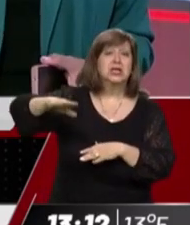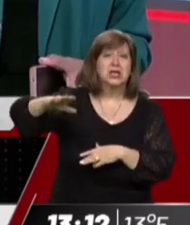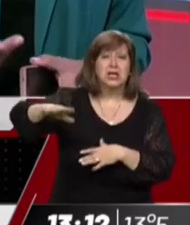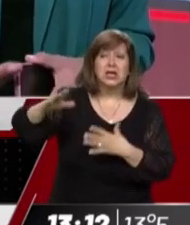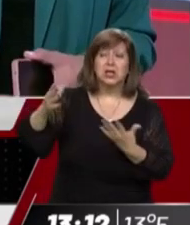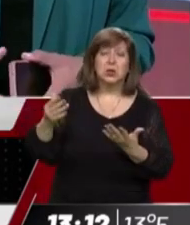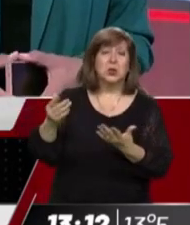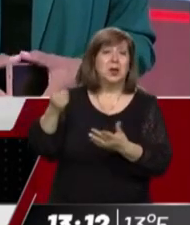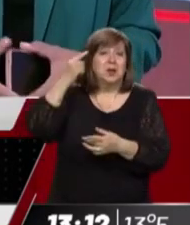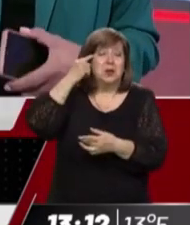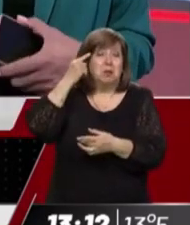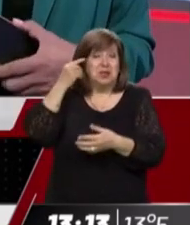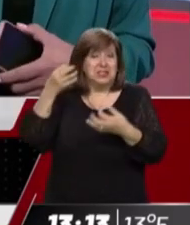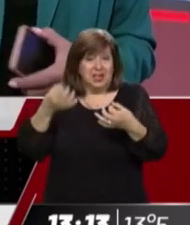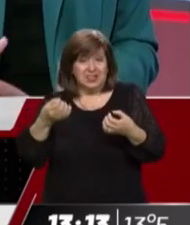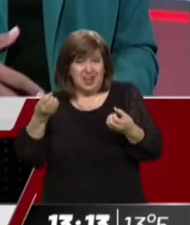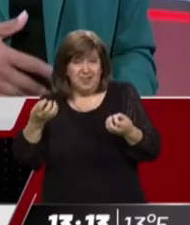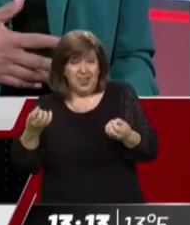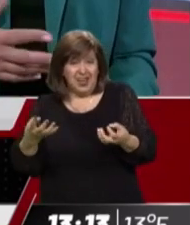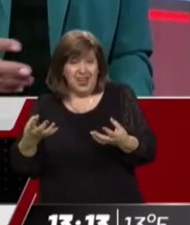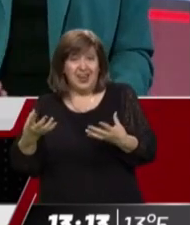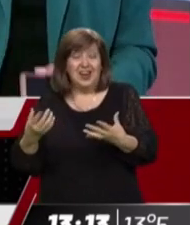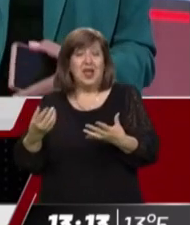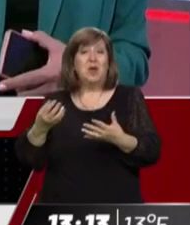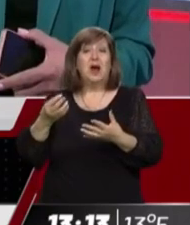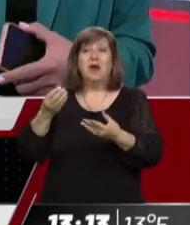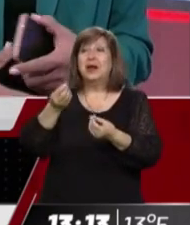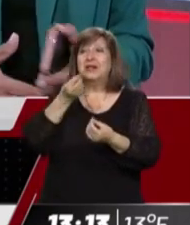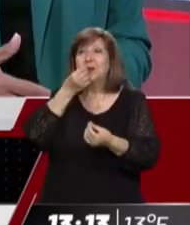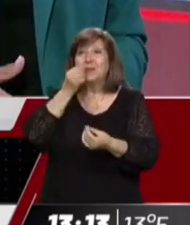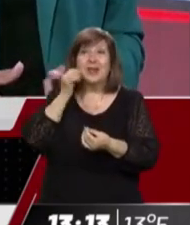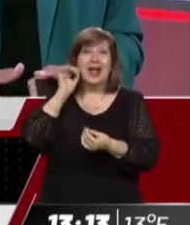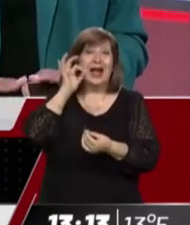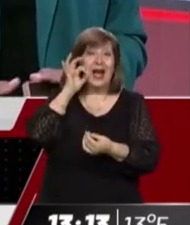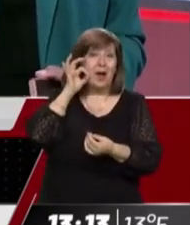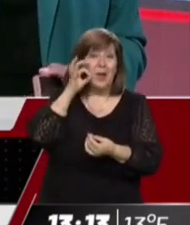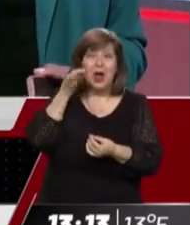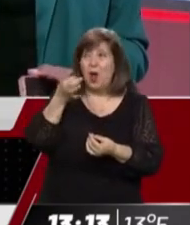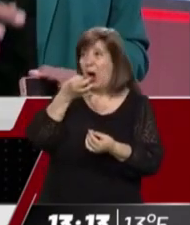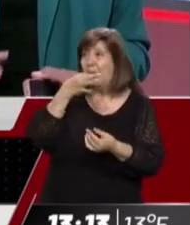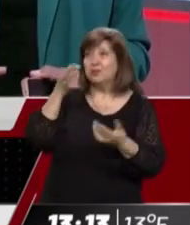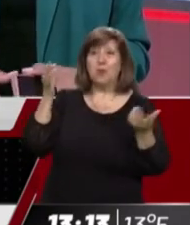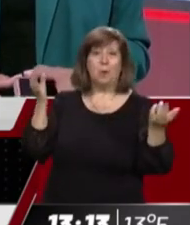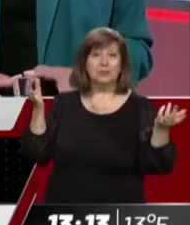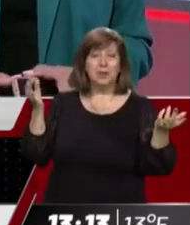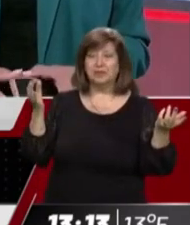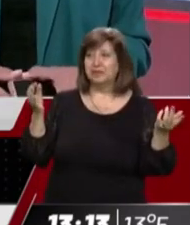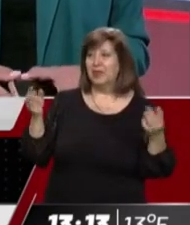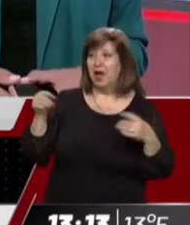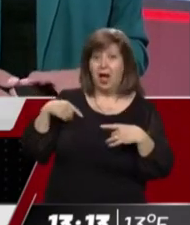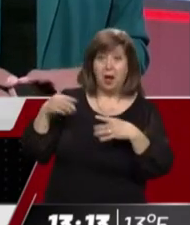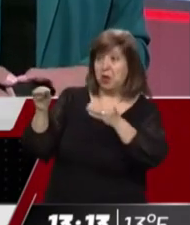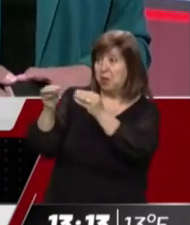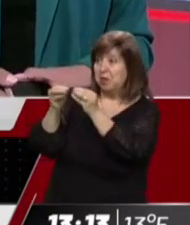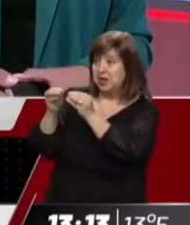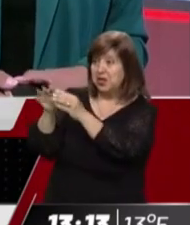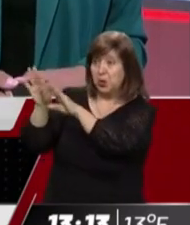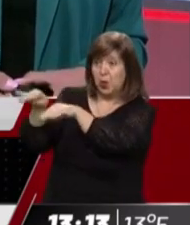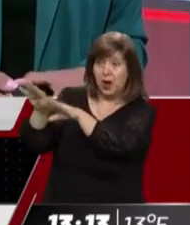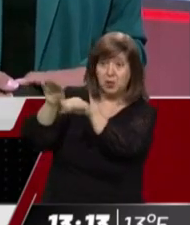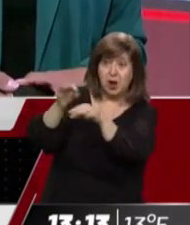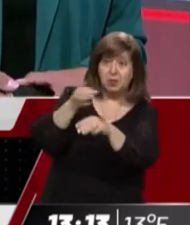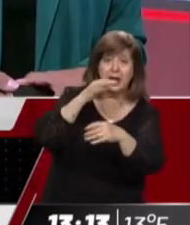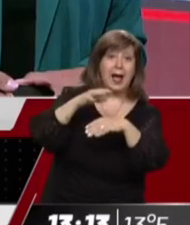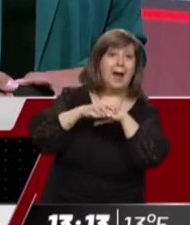realidad está bien, porque bueno, es también parte de una golosina, no pasa nada, es una diversión. Y sí, termina, si lo hacen en todos, una adicción. Si lo consumen